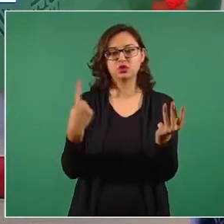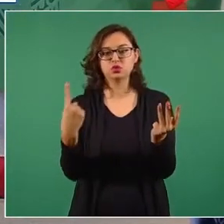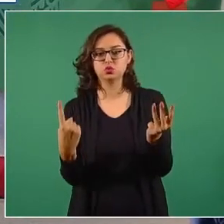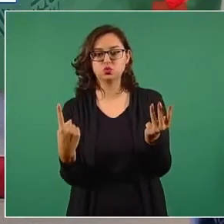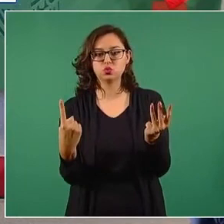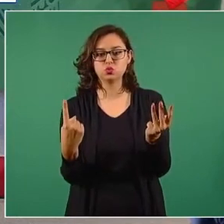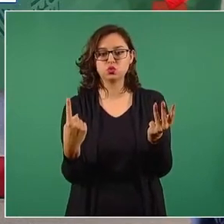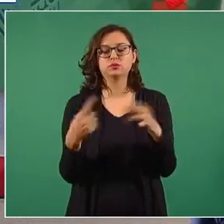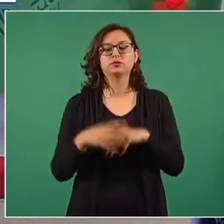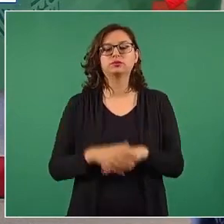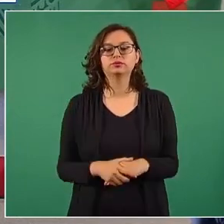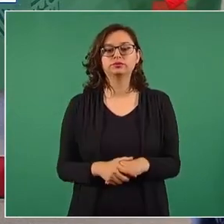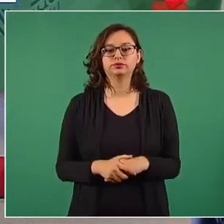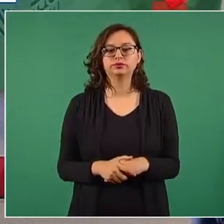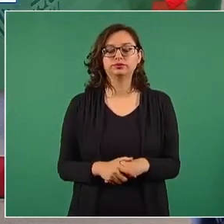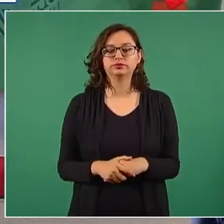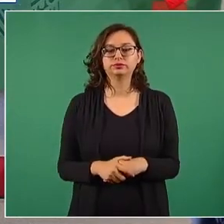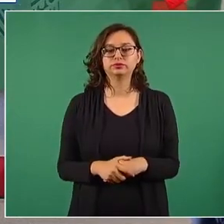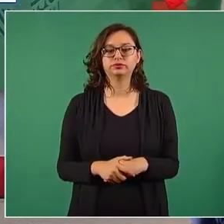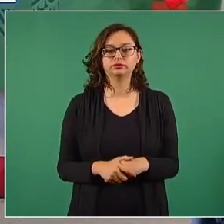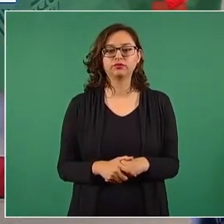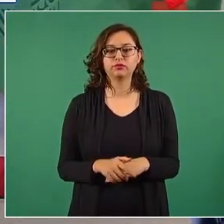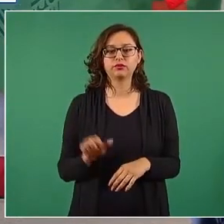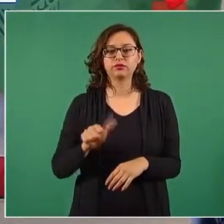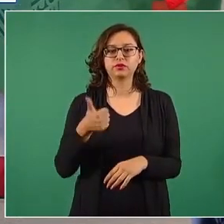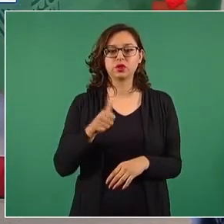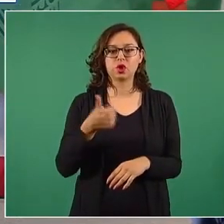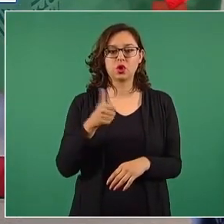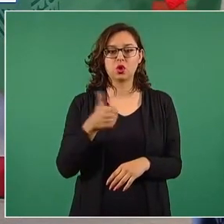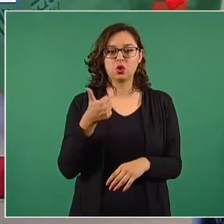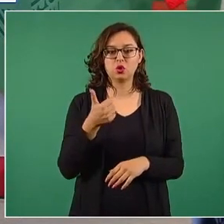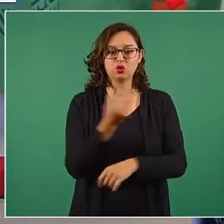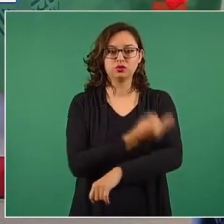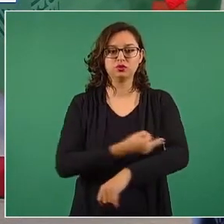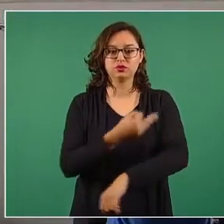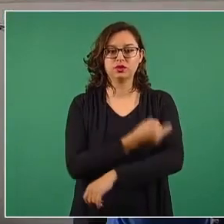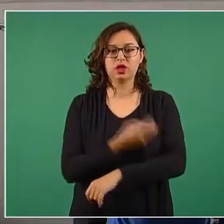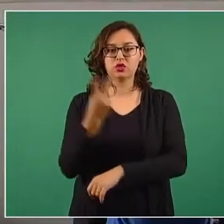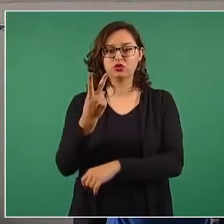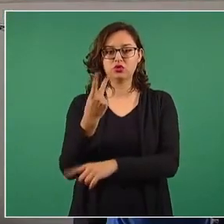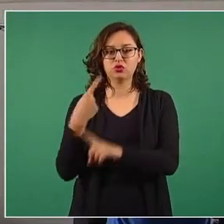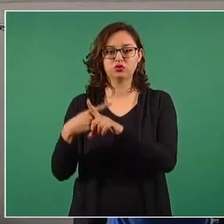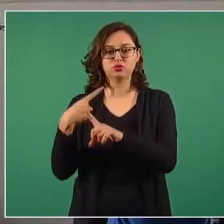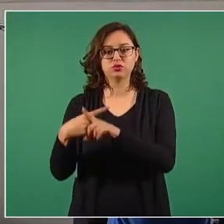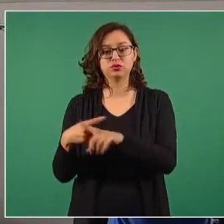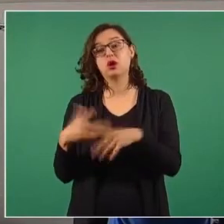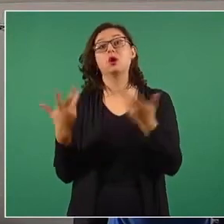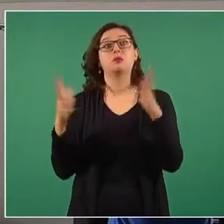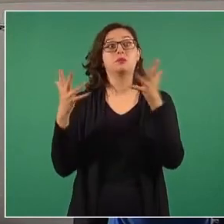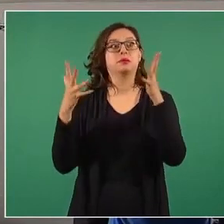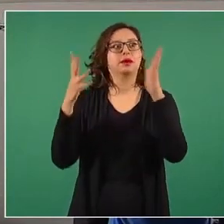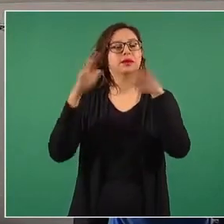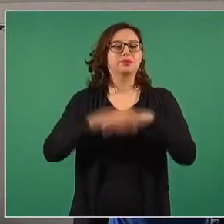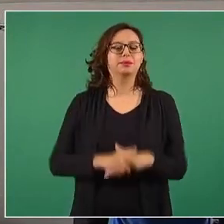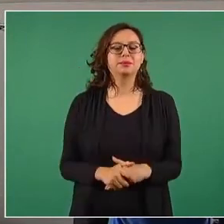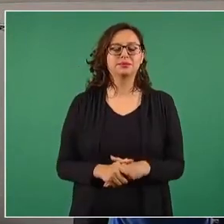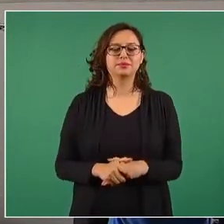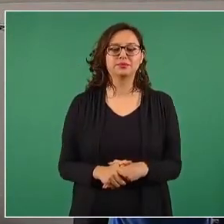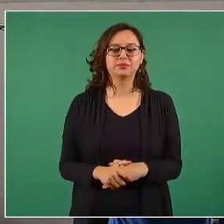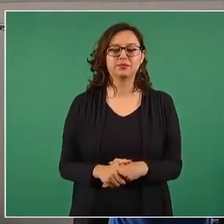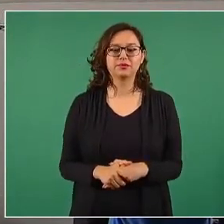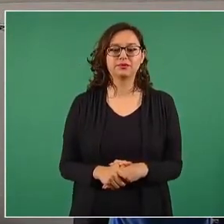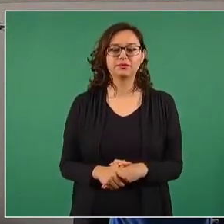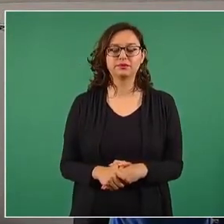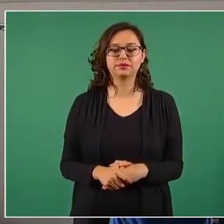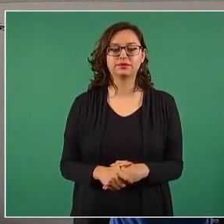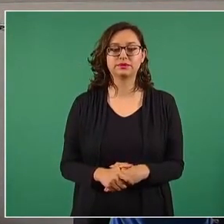3-1. 11 noticias de la tarde, 2. Ah, bravo. ¿Esa lectura es